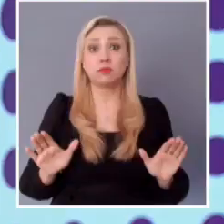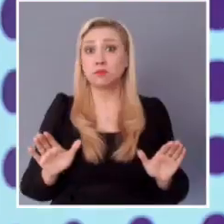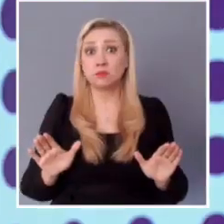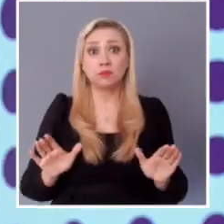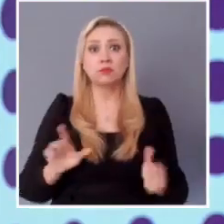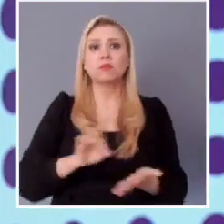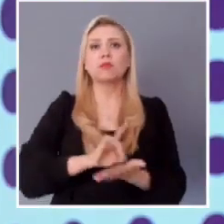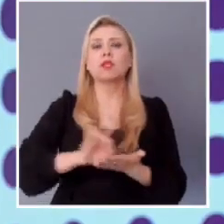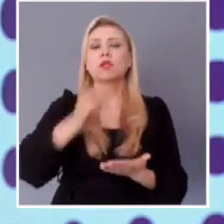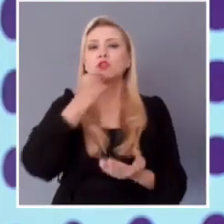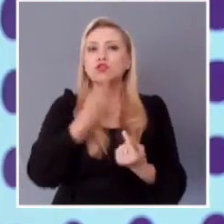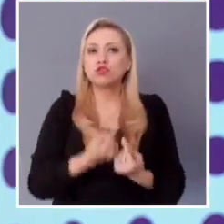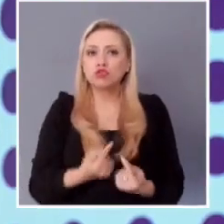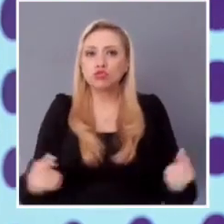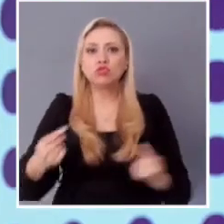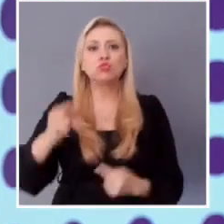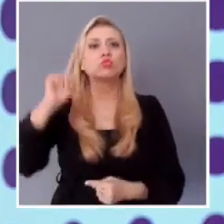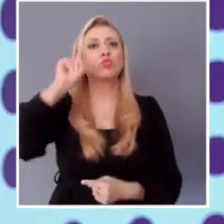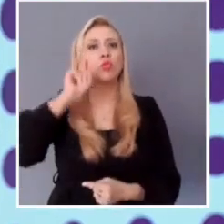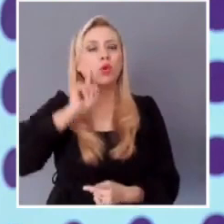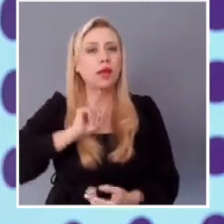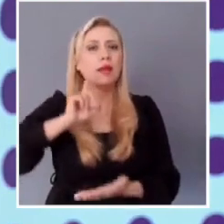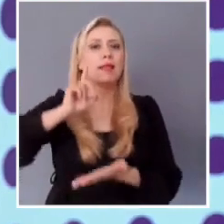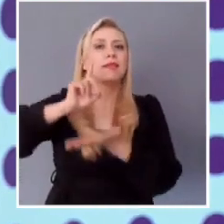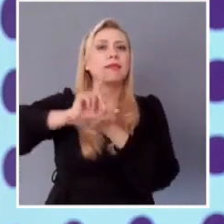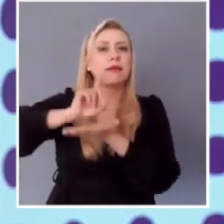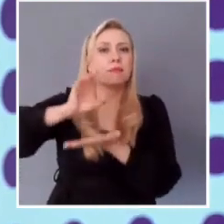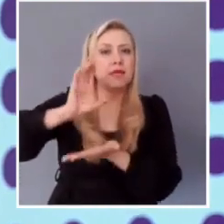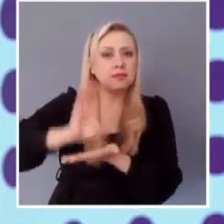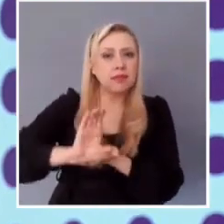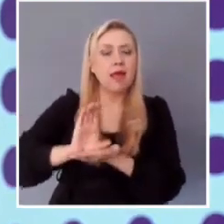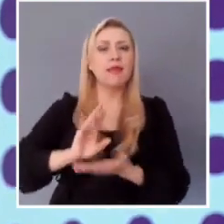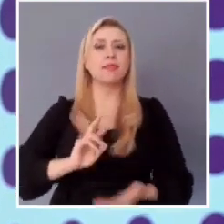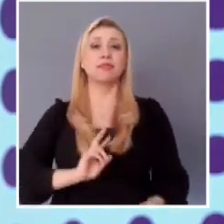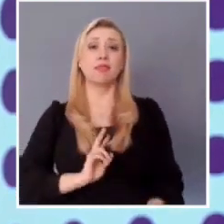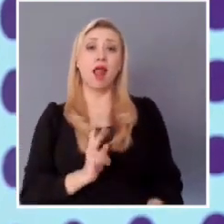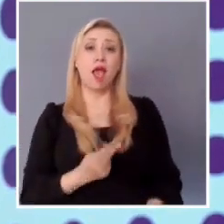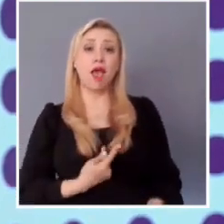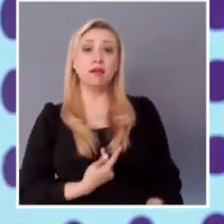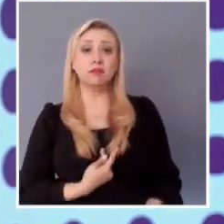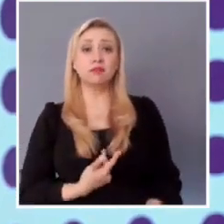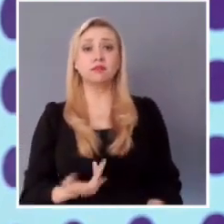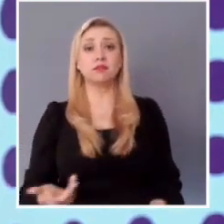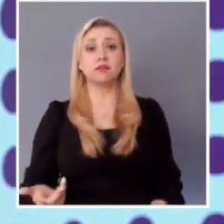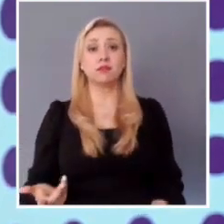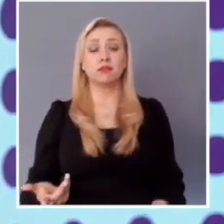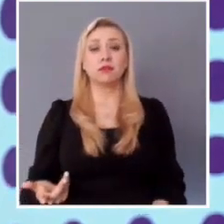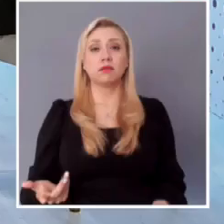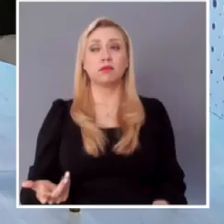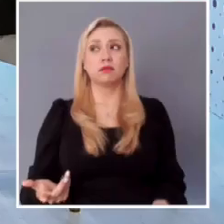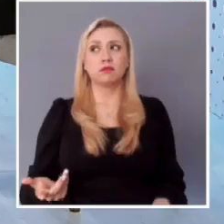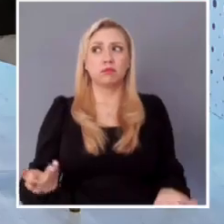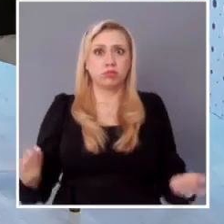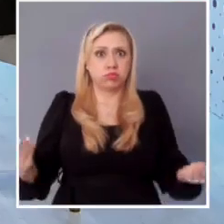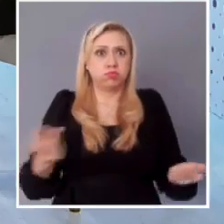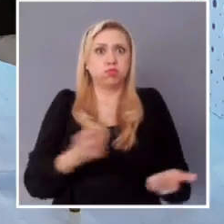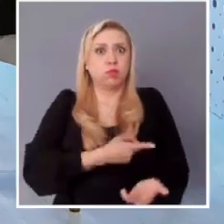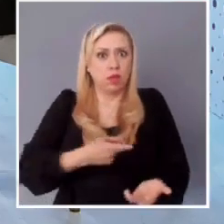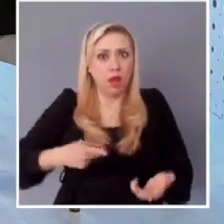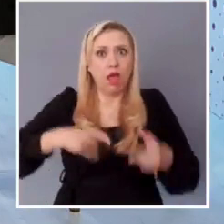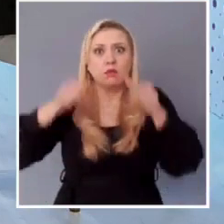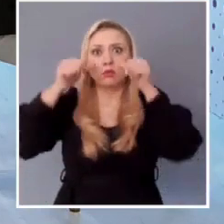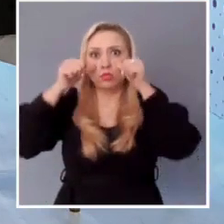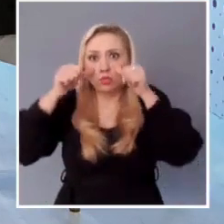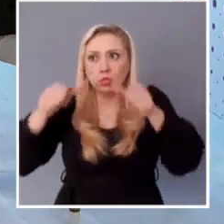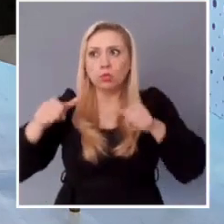mujeres, de las personas con discapacidad, de las personas trans, hay que mirar de otra forma este tipo de